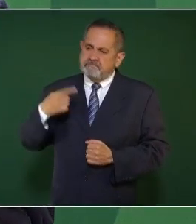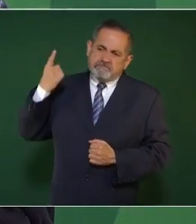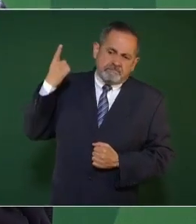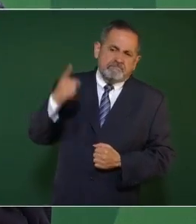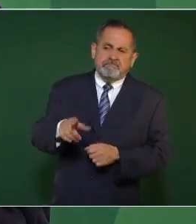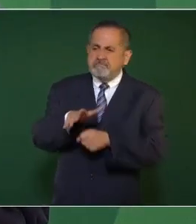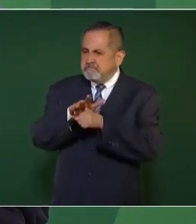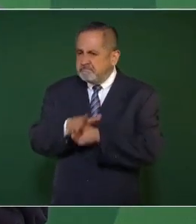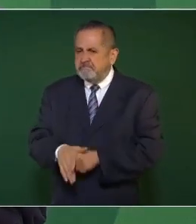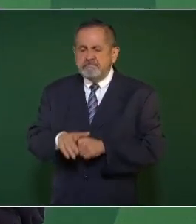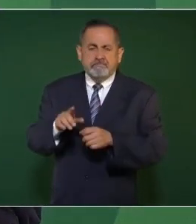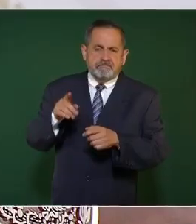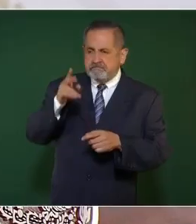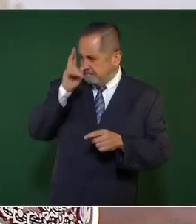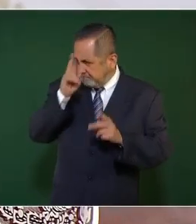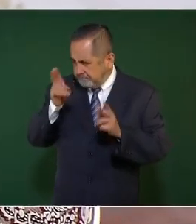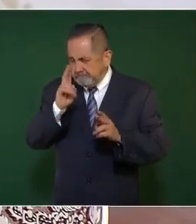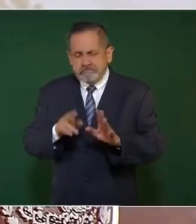coercitivas,